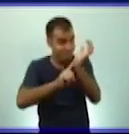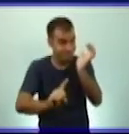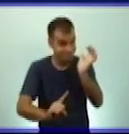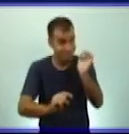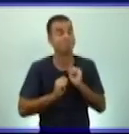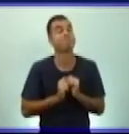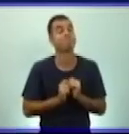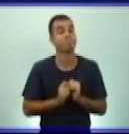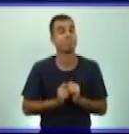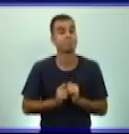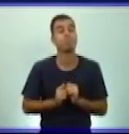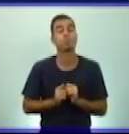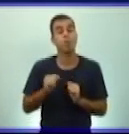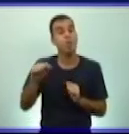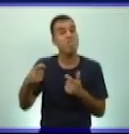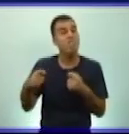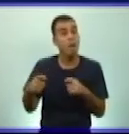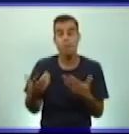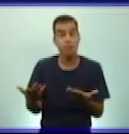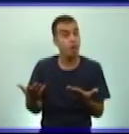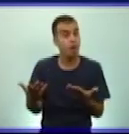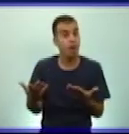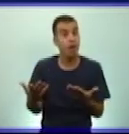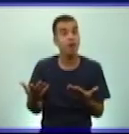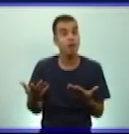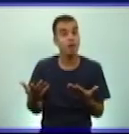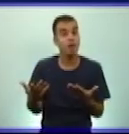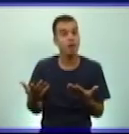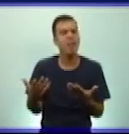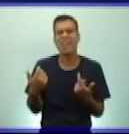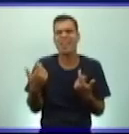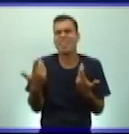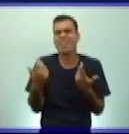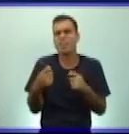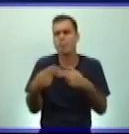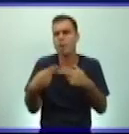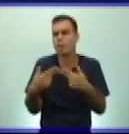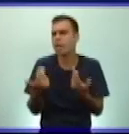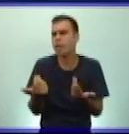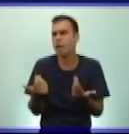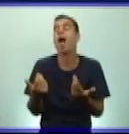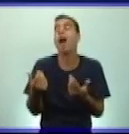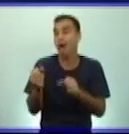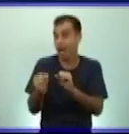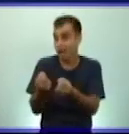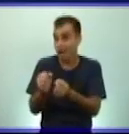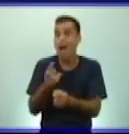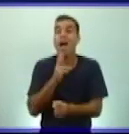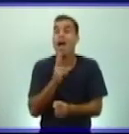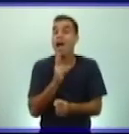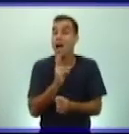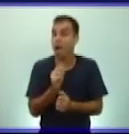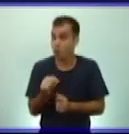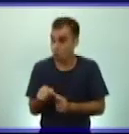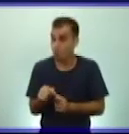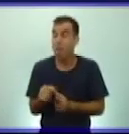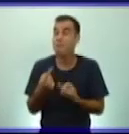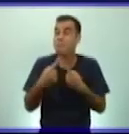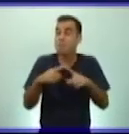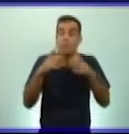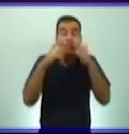eléctrica. Hoy debemos, ¿qué es lo que debemos hacer también? Ahorrar agua, pero muy